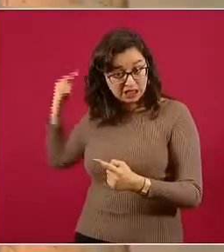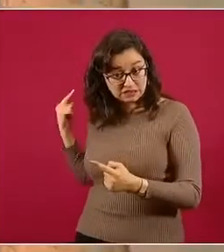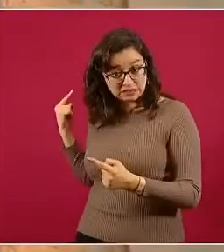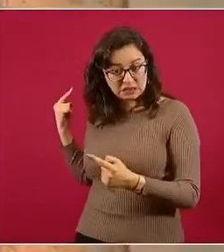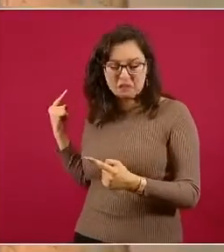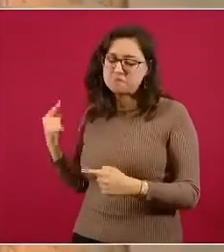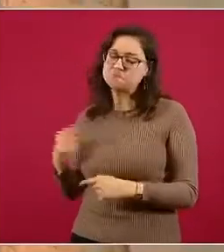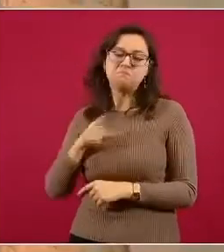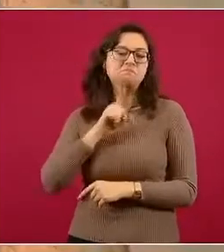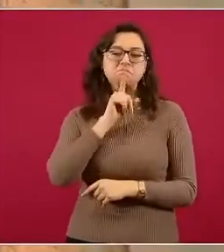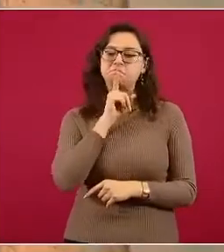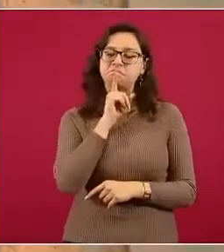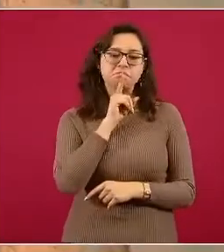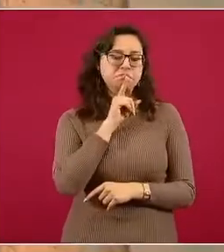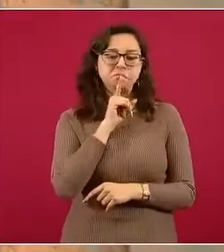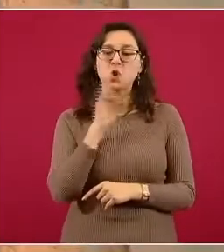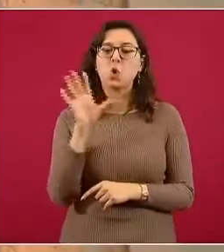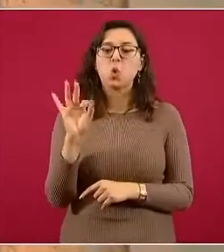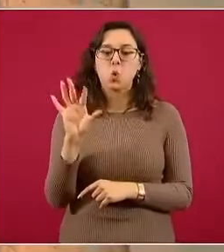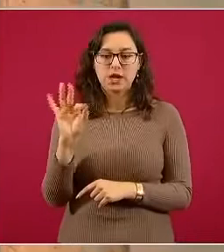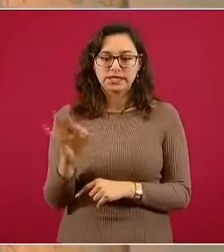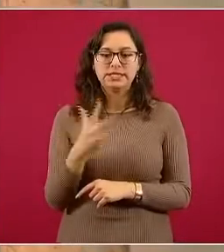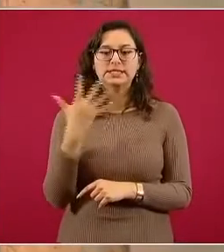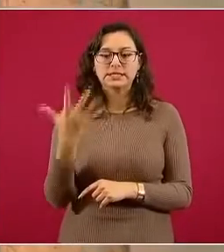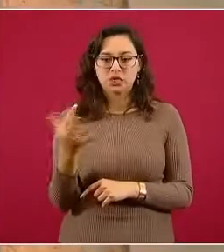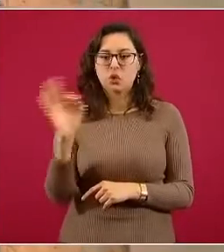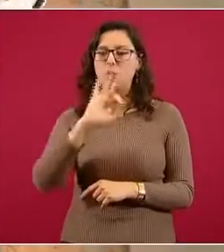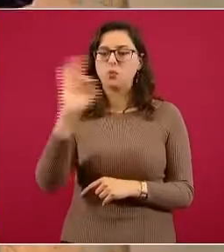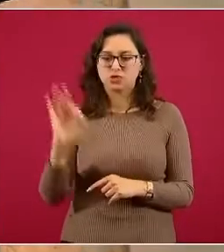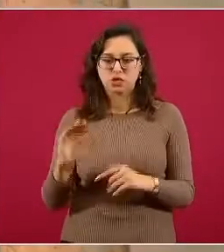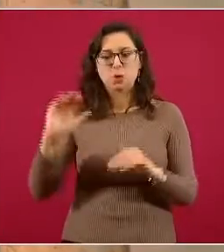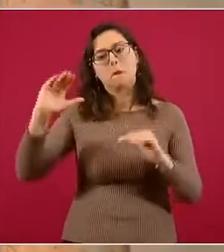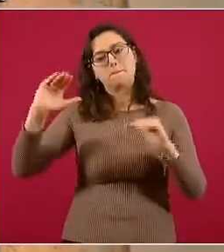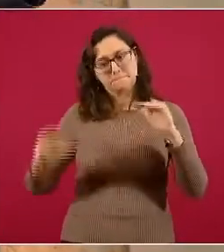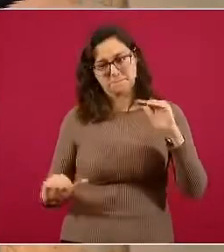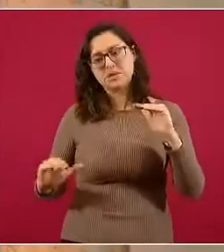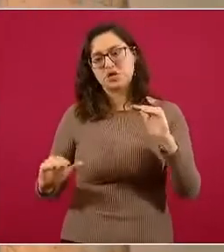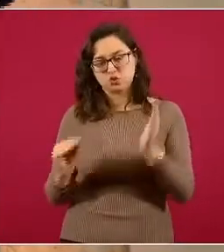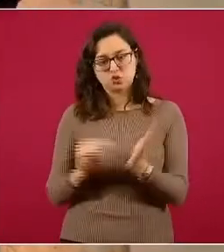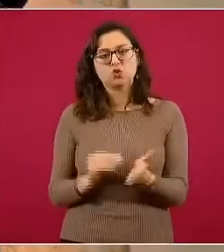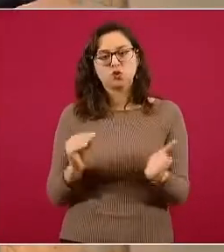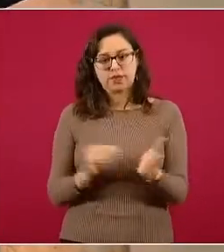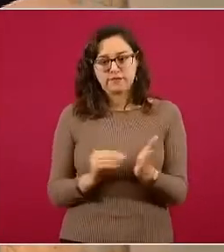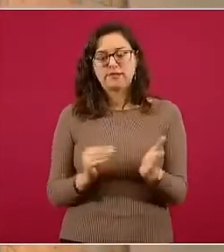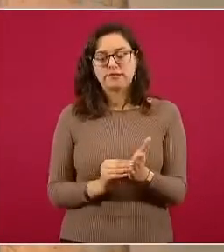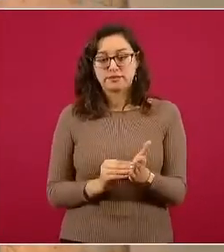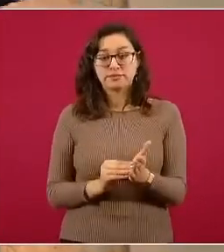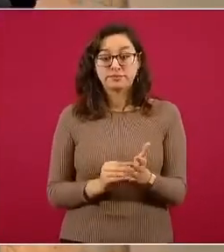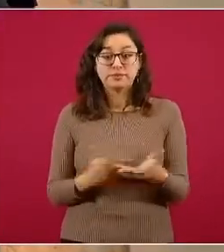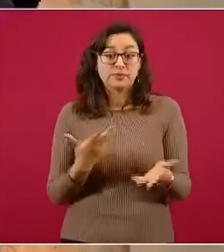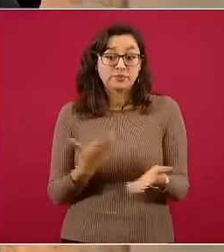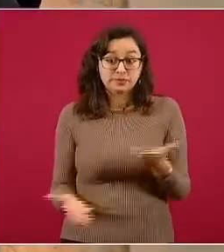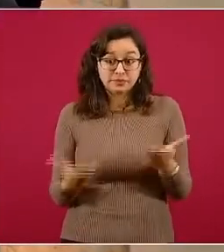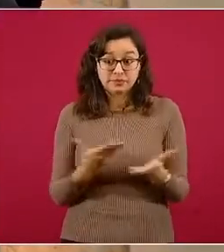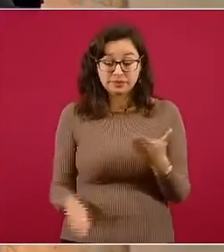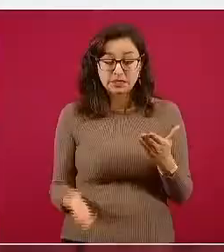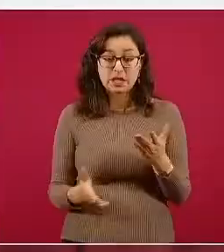no tenga una pérdida de 45% frente a una situación normal en el caso del metro, incluso ahora en el caso